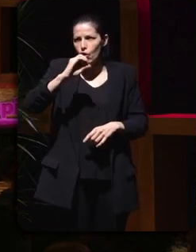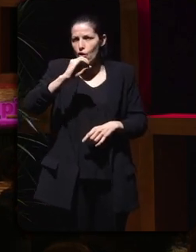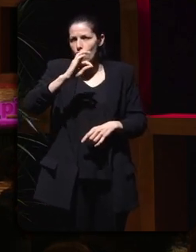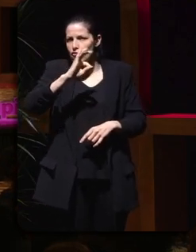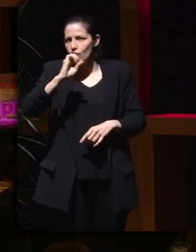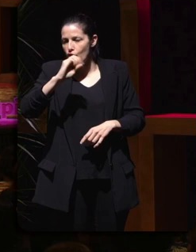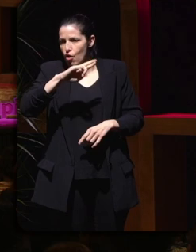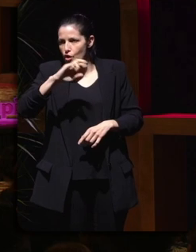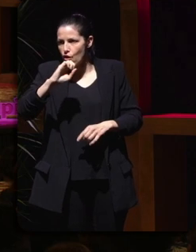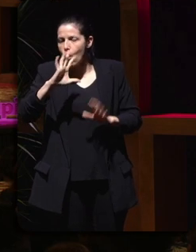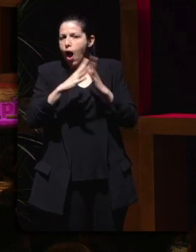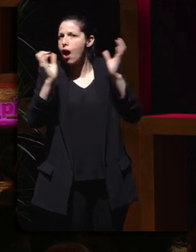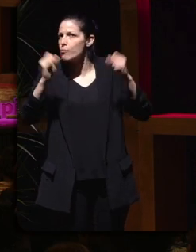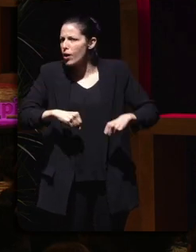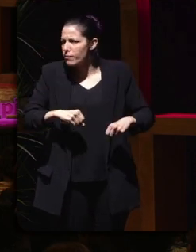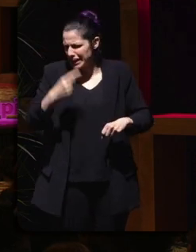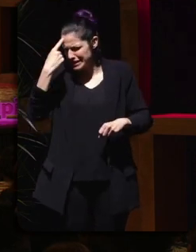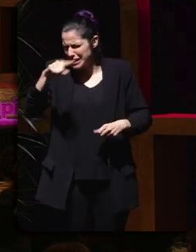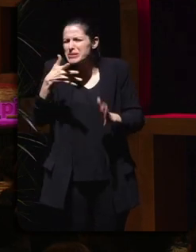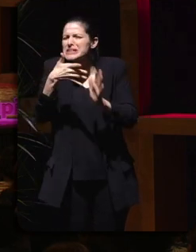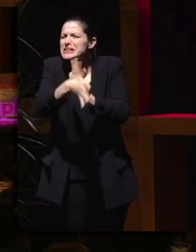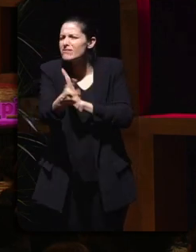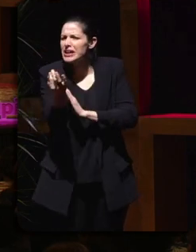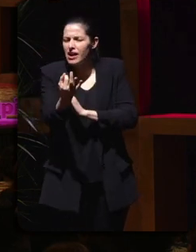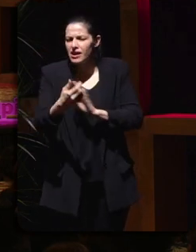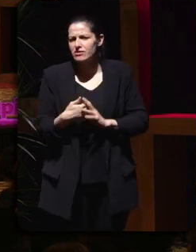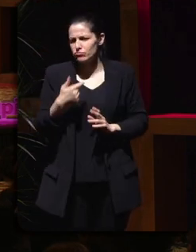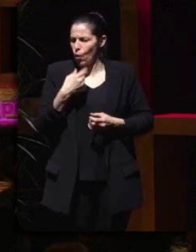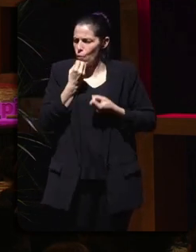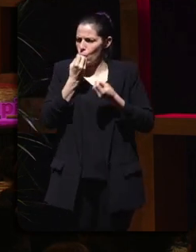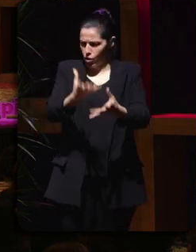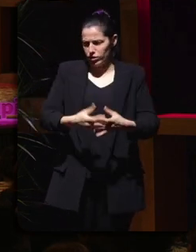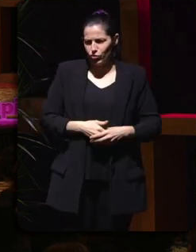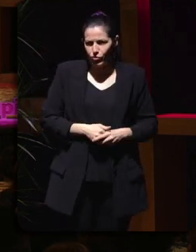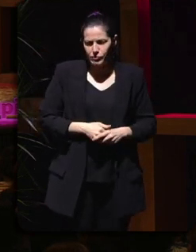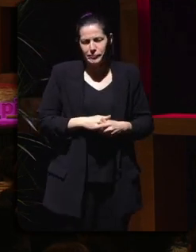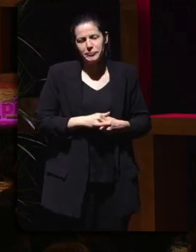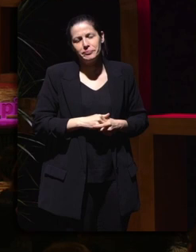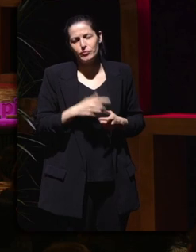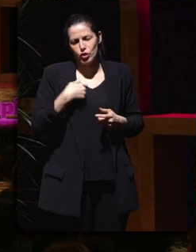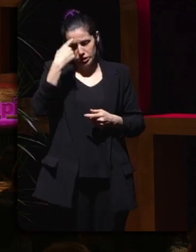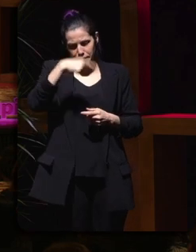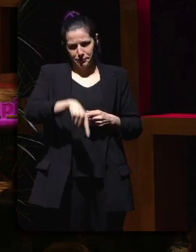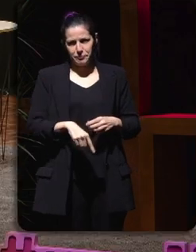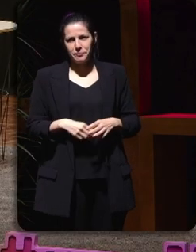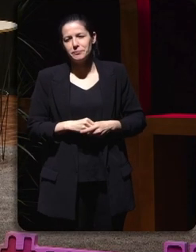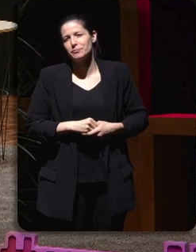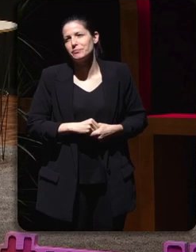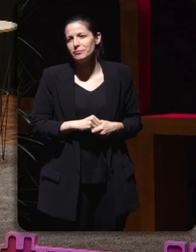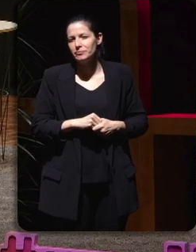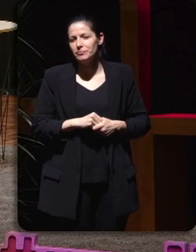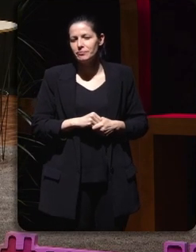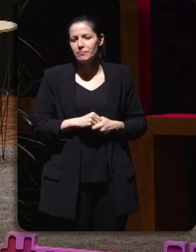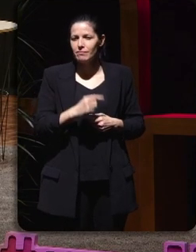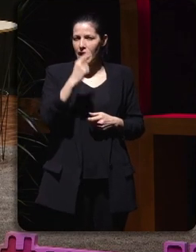sabéis lo que es siquiera os lo voy a contar como estuvo en un cola de mohame lo sé esa